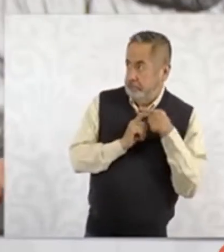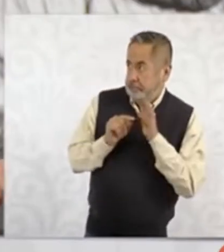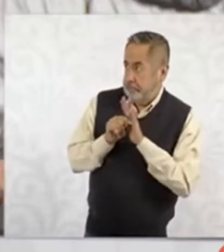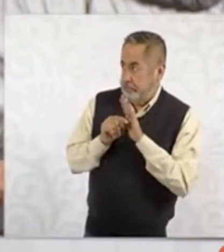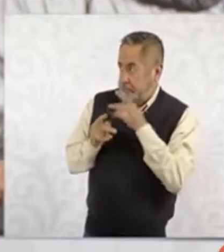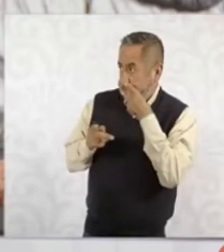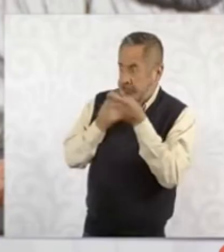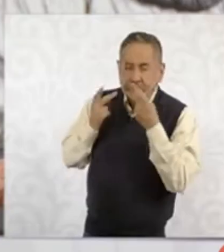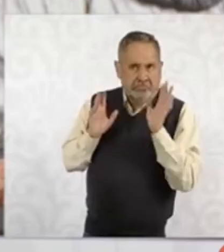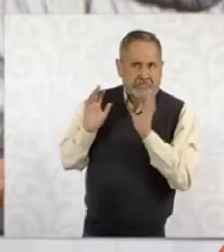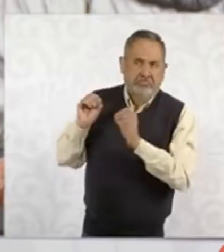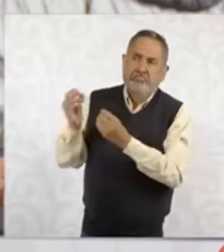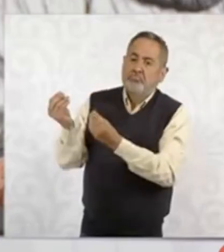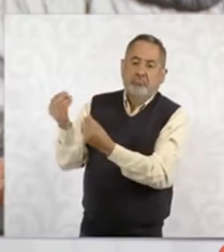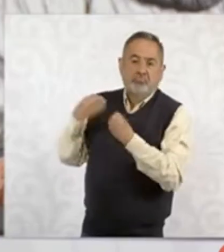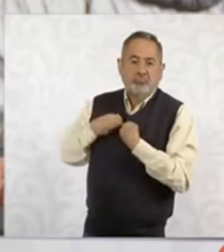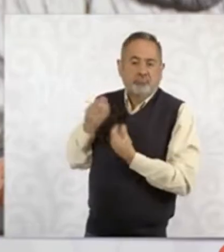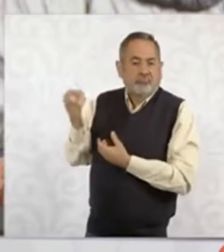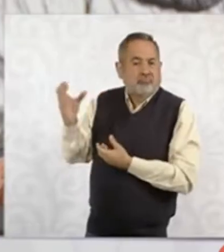que hable bien de ti.